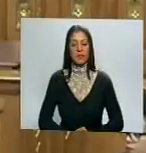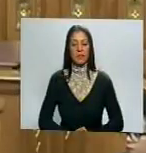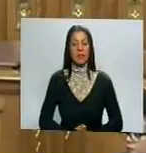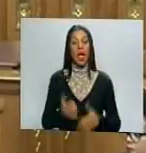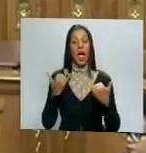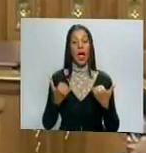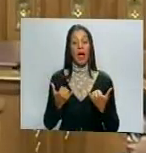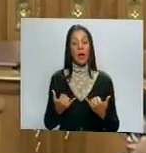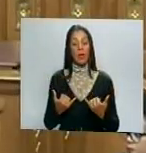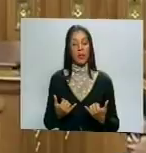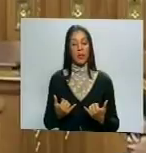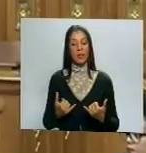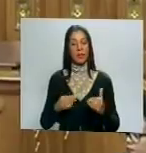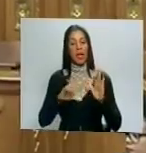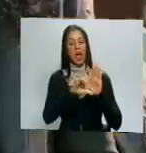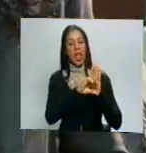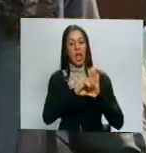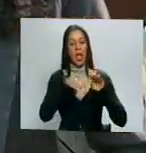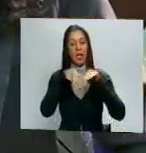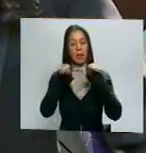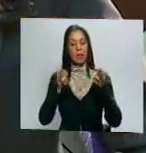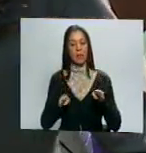Ahora bien, la ley de los CLAP,